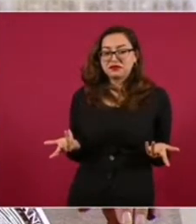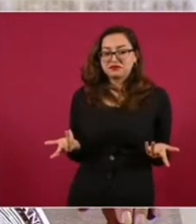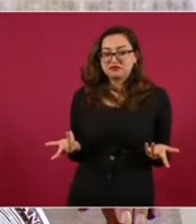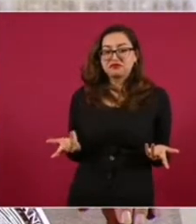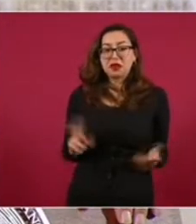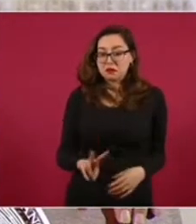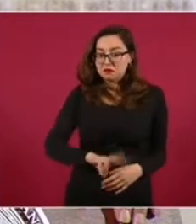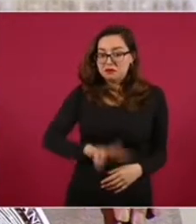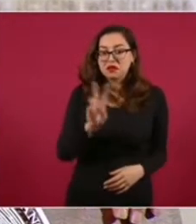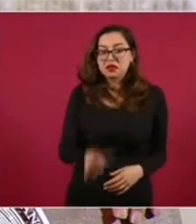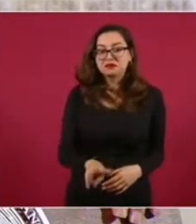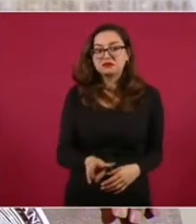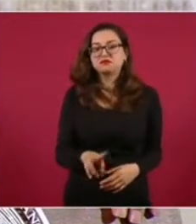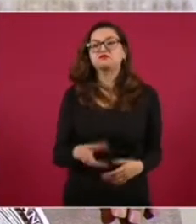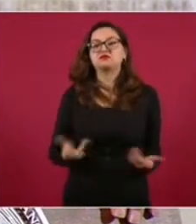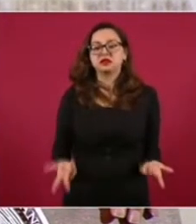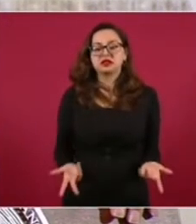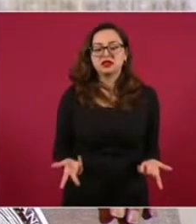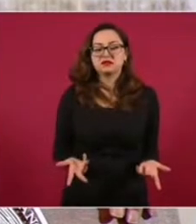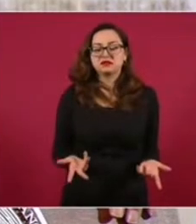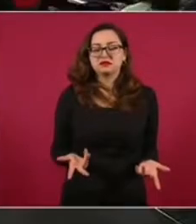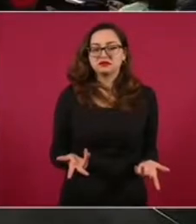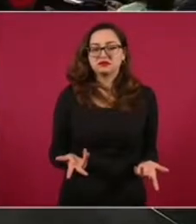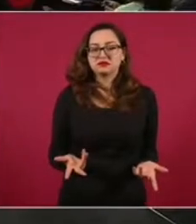te aseguro que no he visto